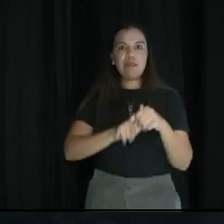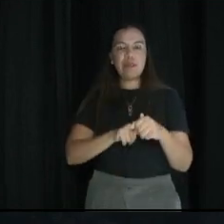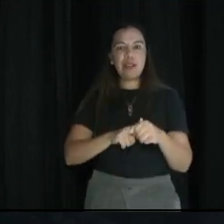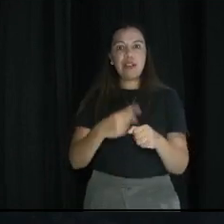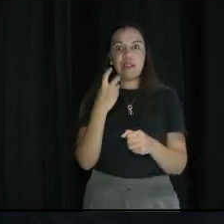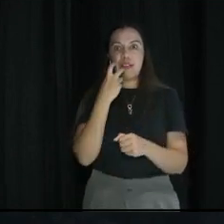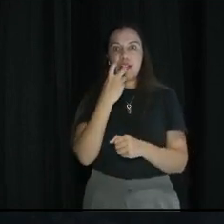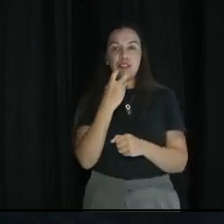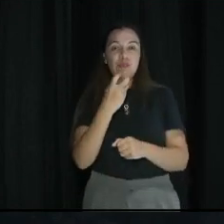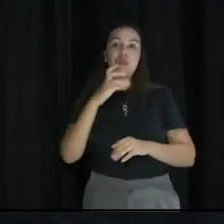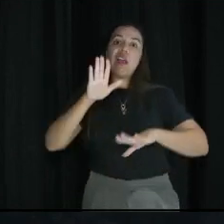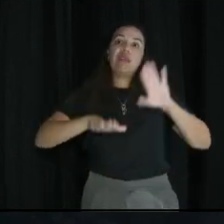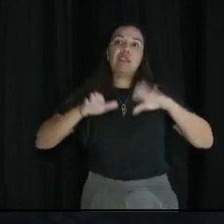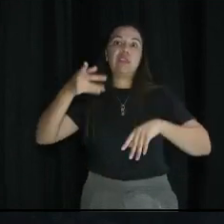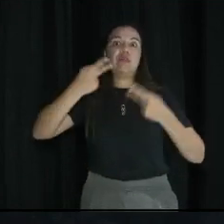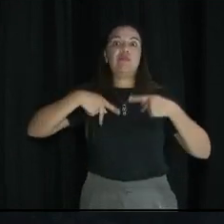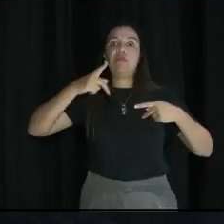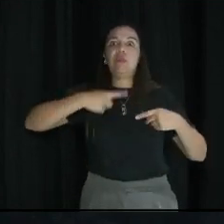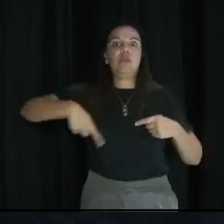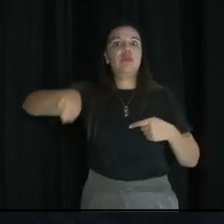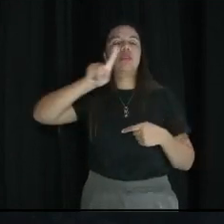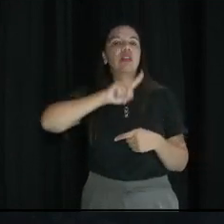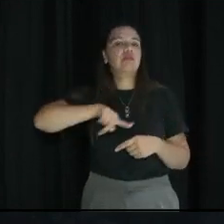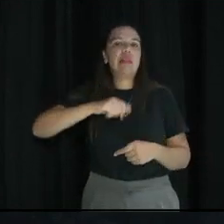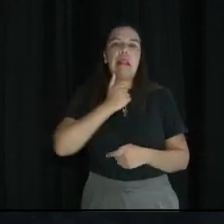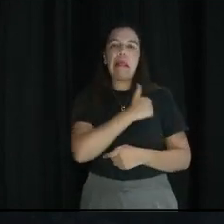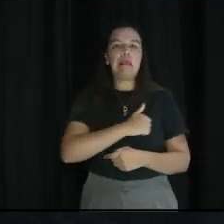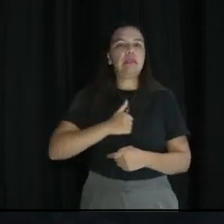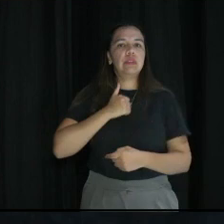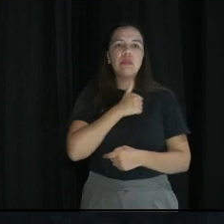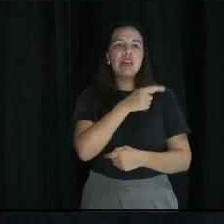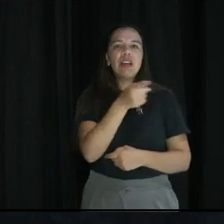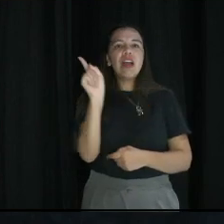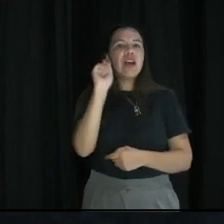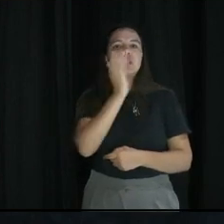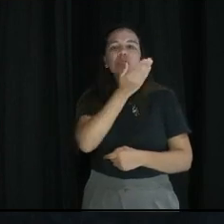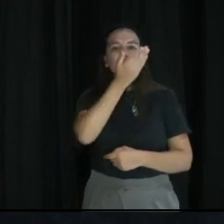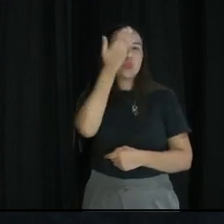en muchas ocasiones lamentablemente